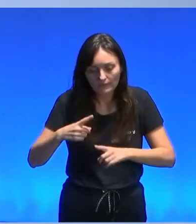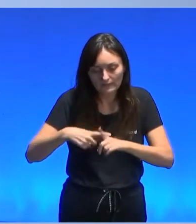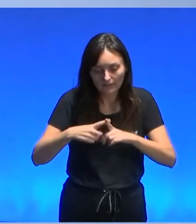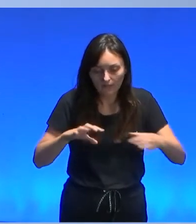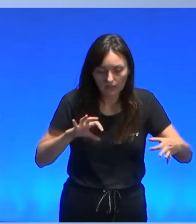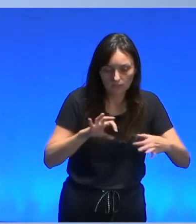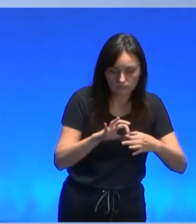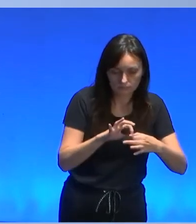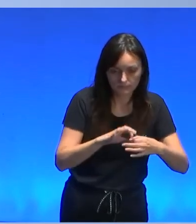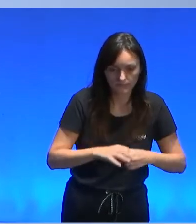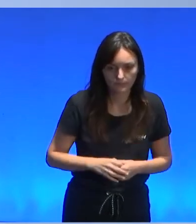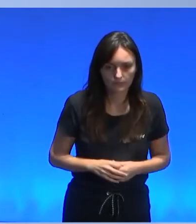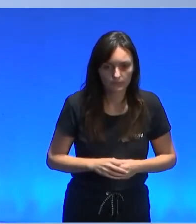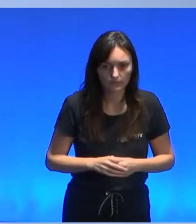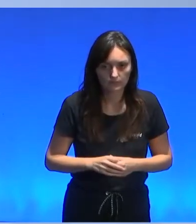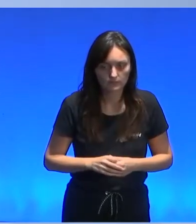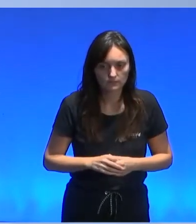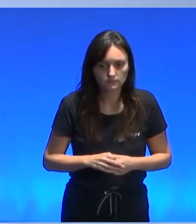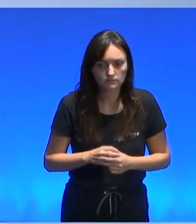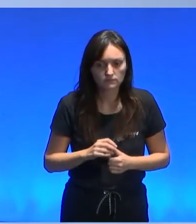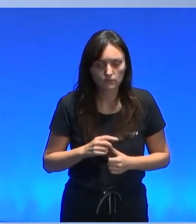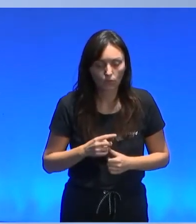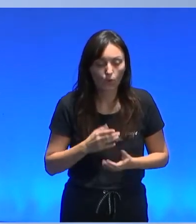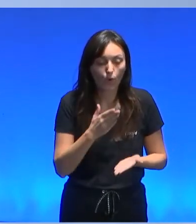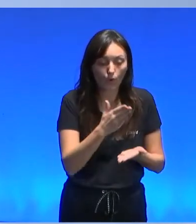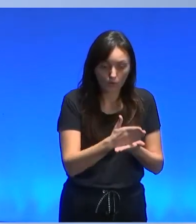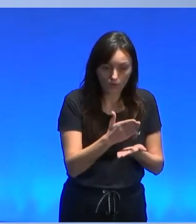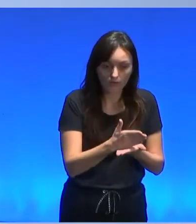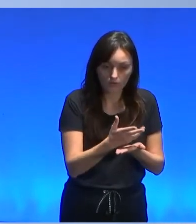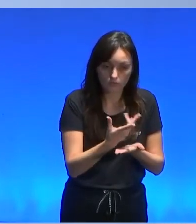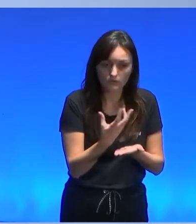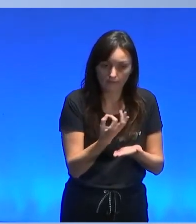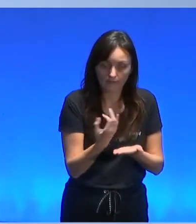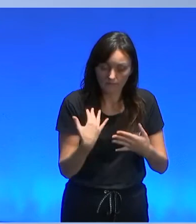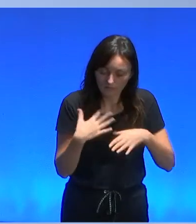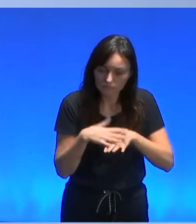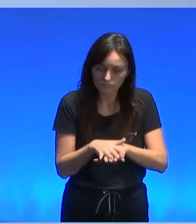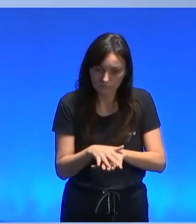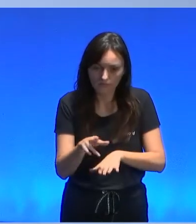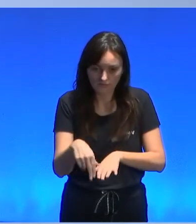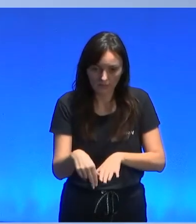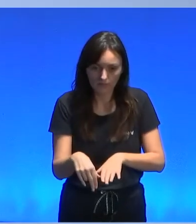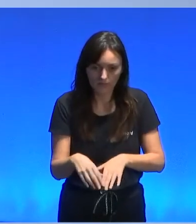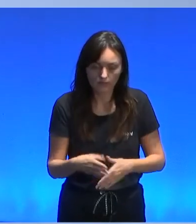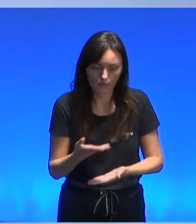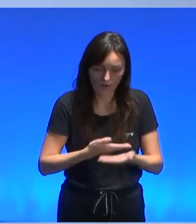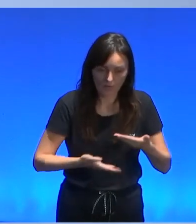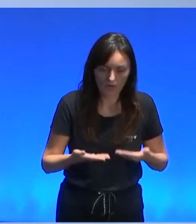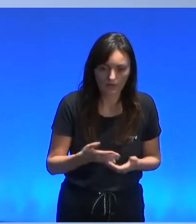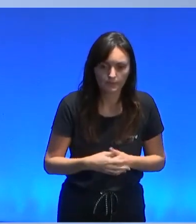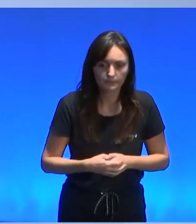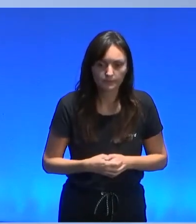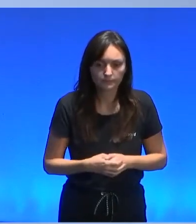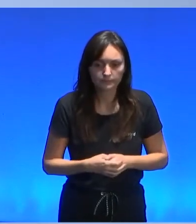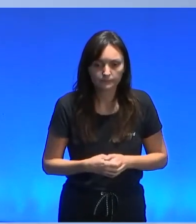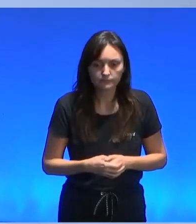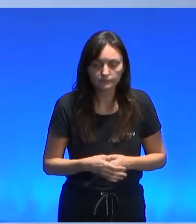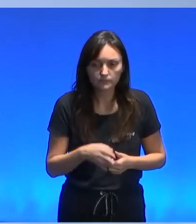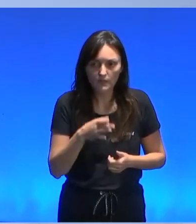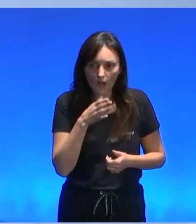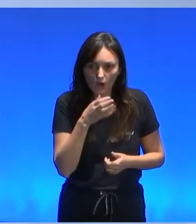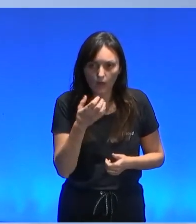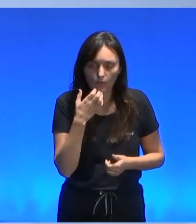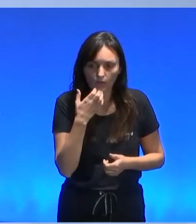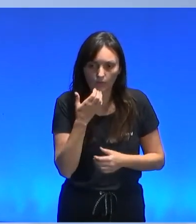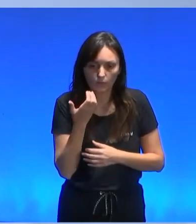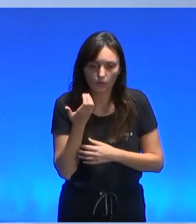El segundo paso es involucrar a las escuelas. Ahora, por ejemplo, estamos proponiendo que